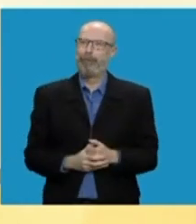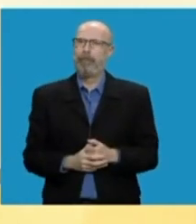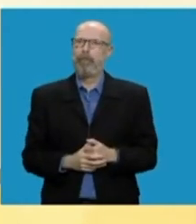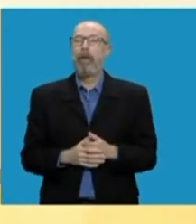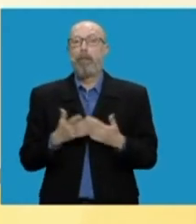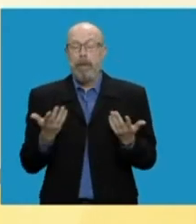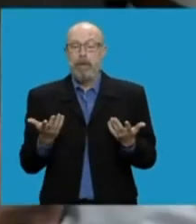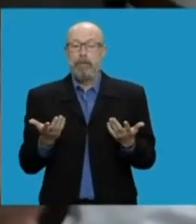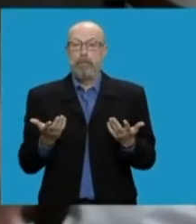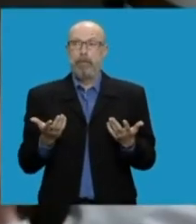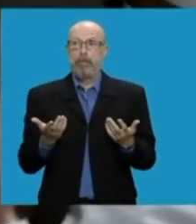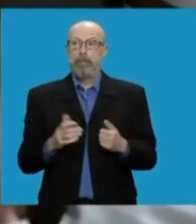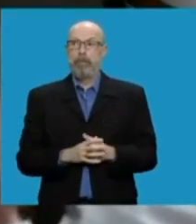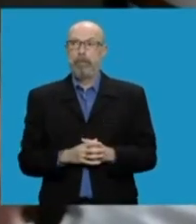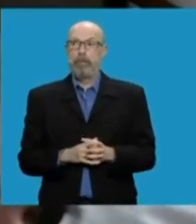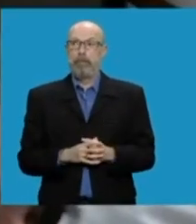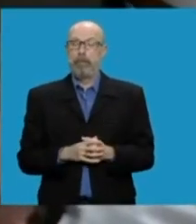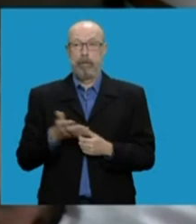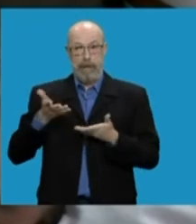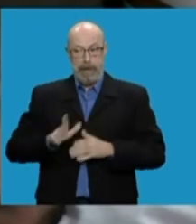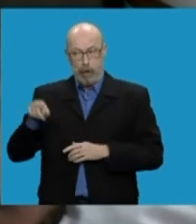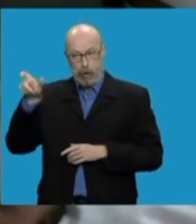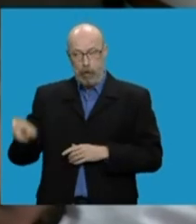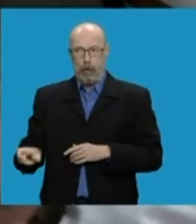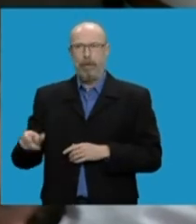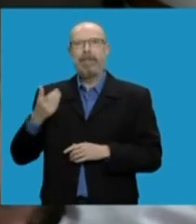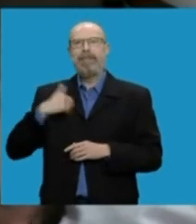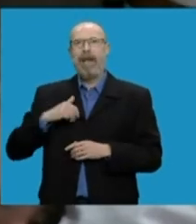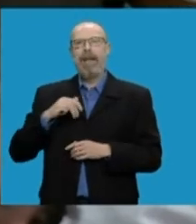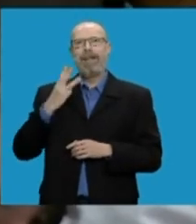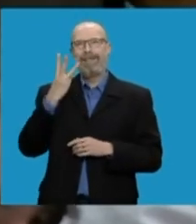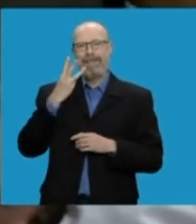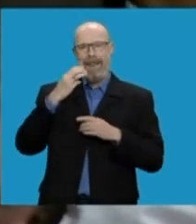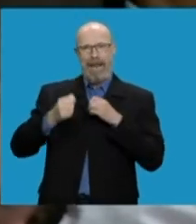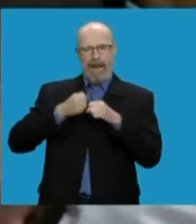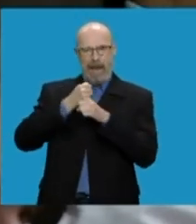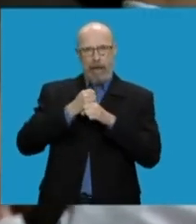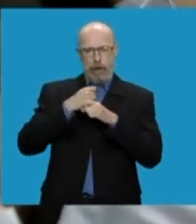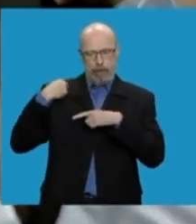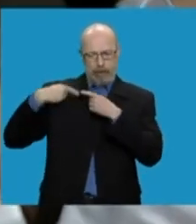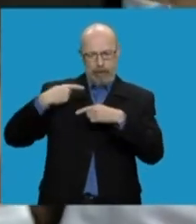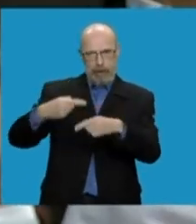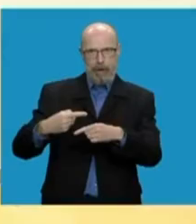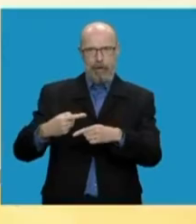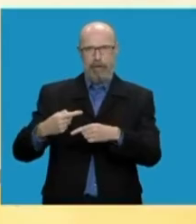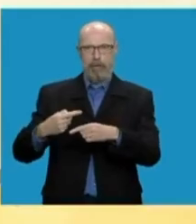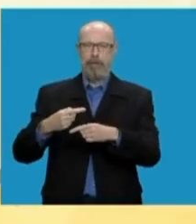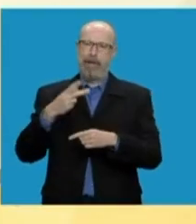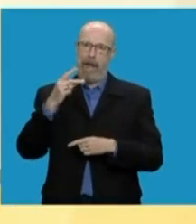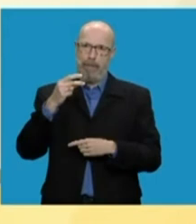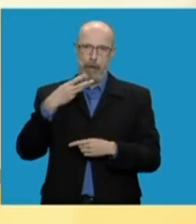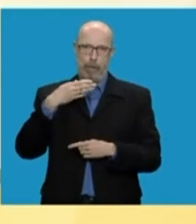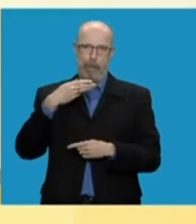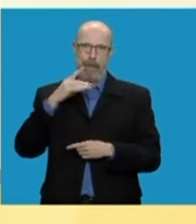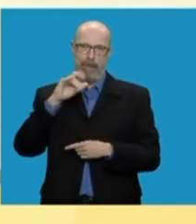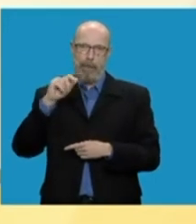Pero claro, mi hijo es la tercera generación con el apellido de Pablos en el Norte de Castilla, que yo creo